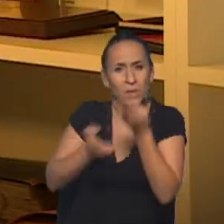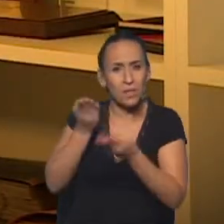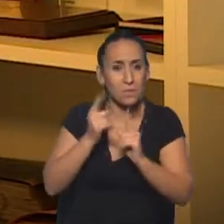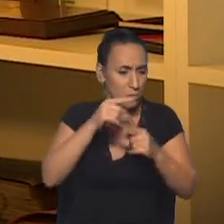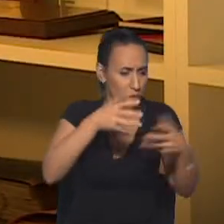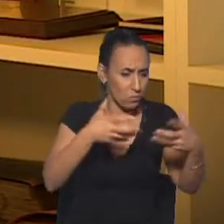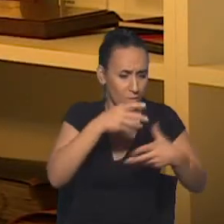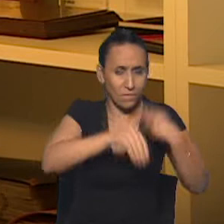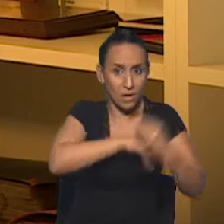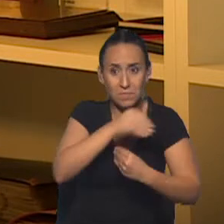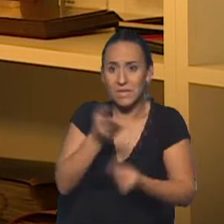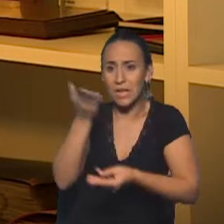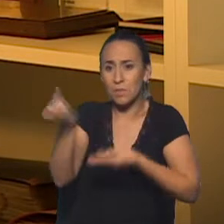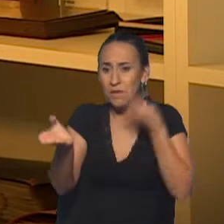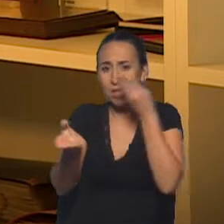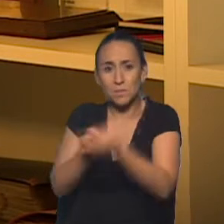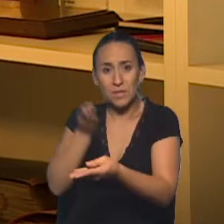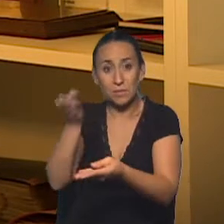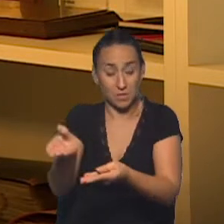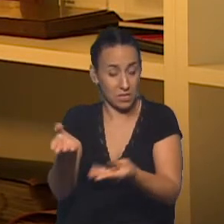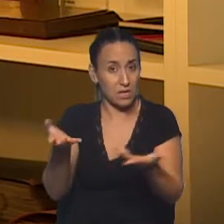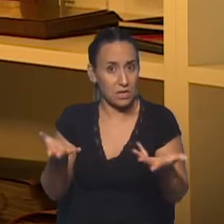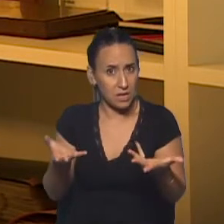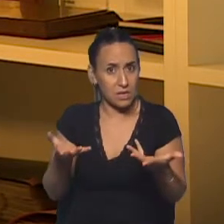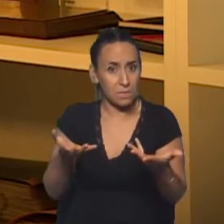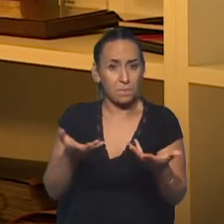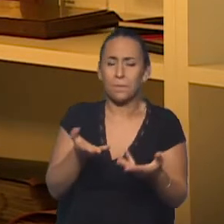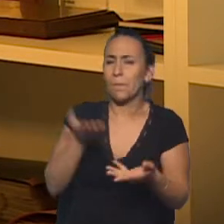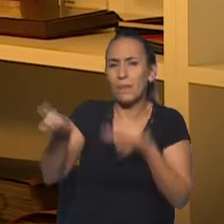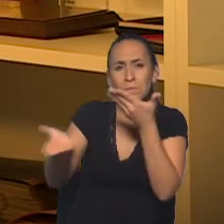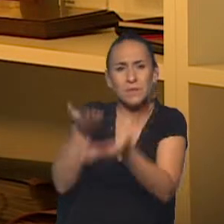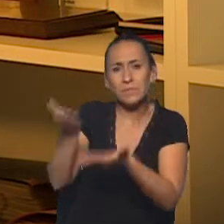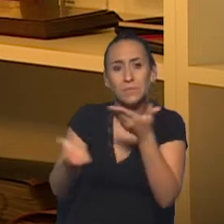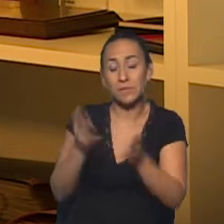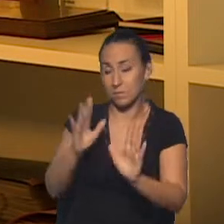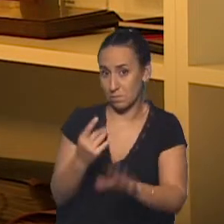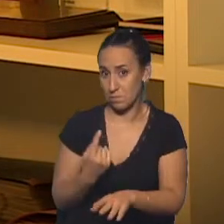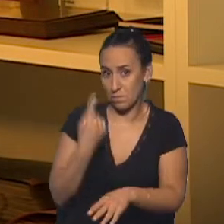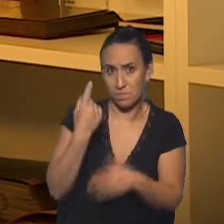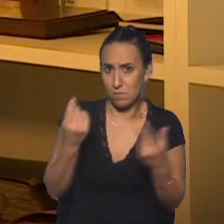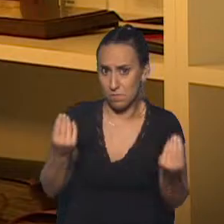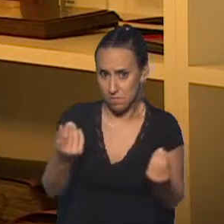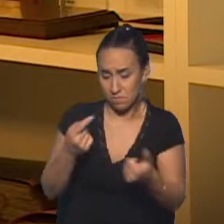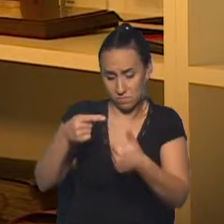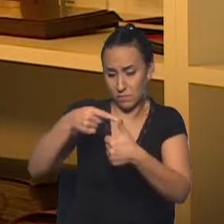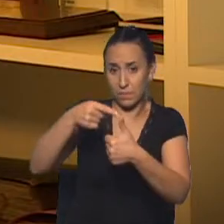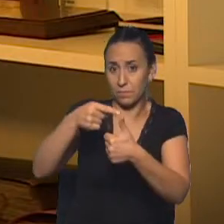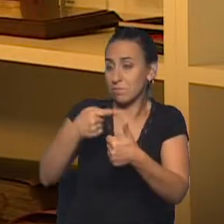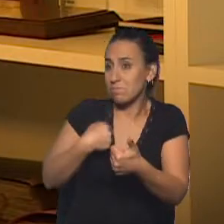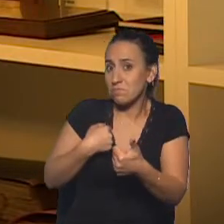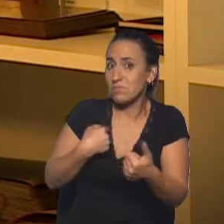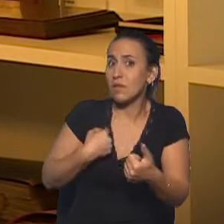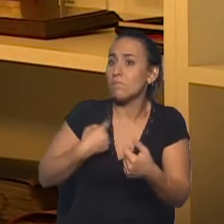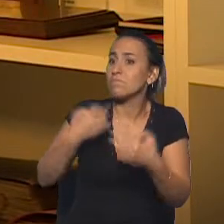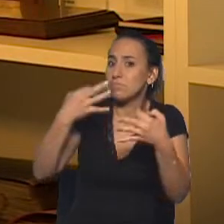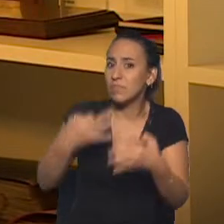familias, ¿no? O sea, una demanda que tenía que ver con, primeramente, no haber recibido noticias